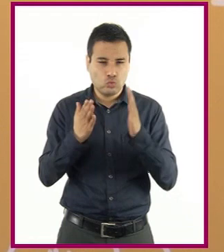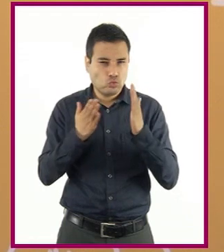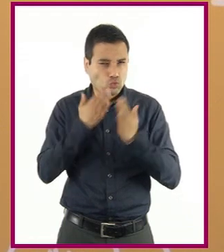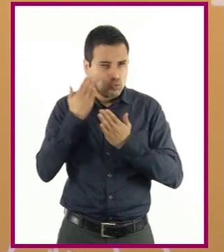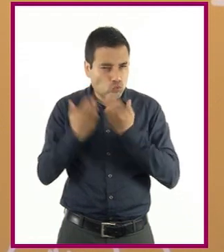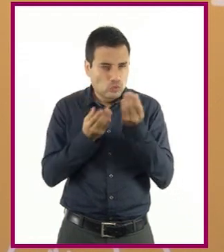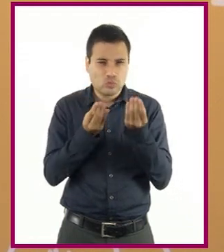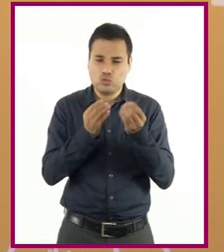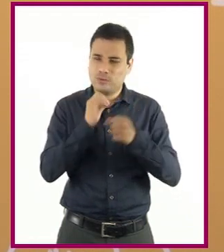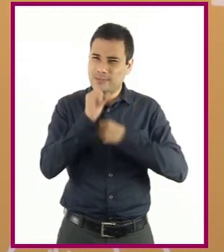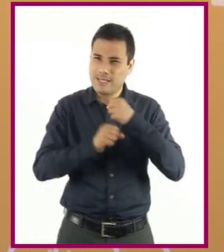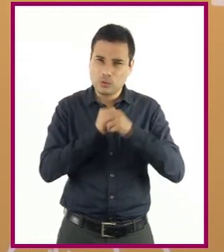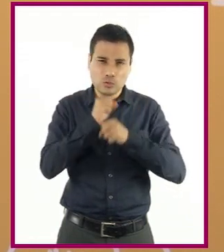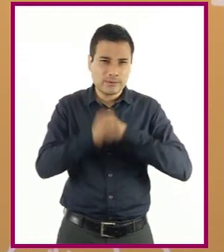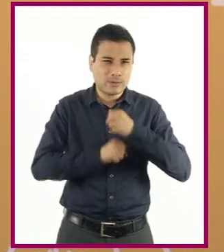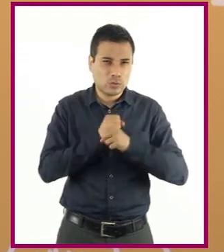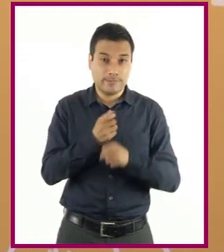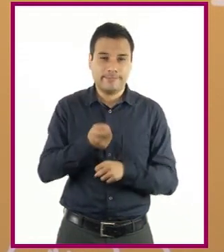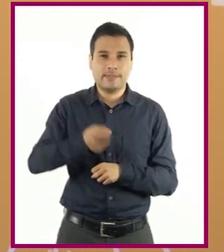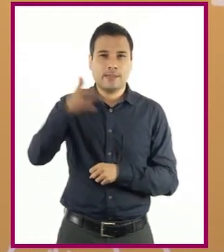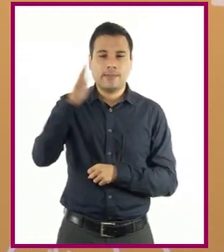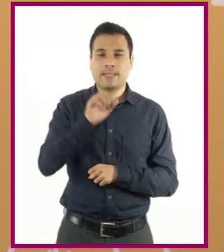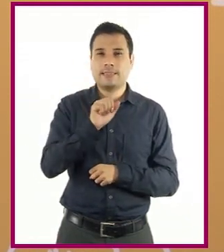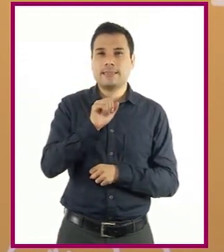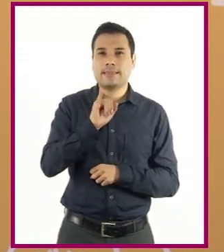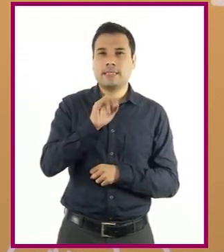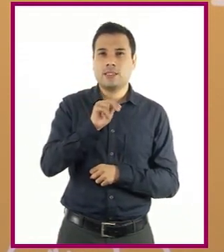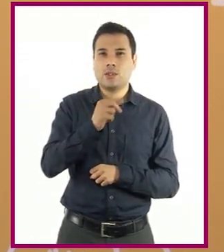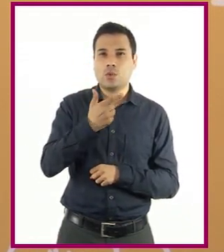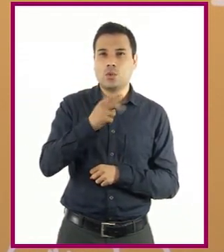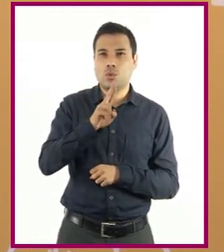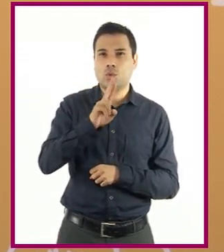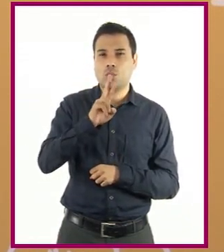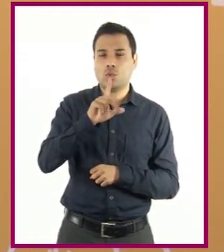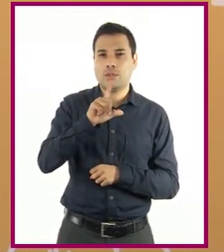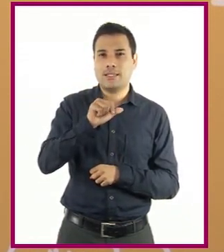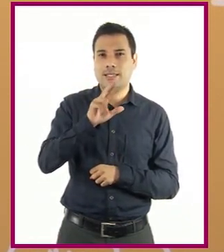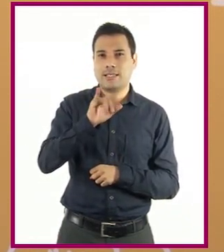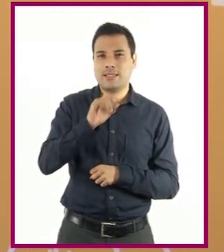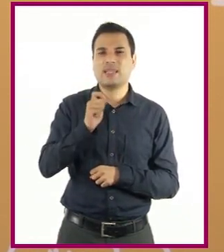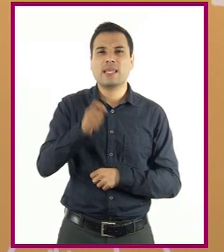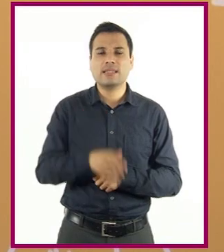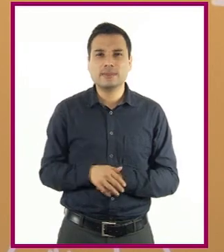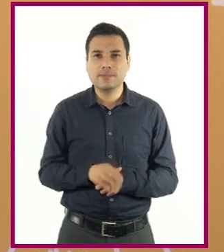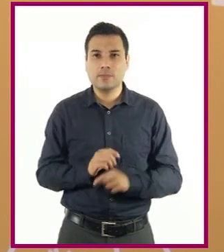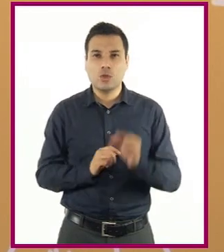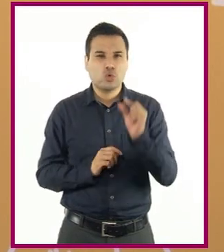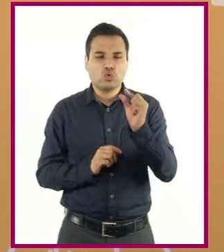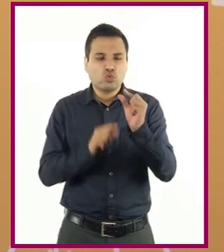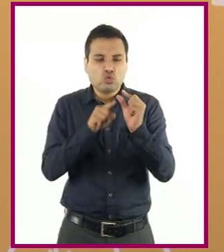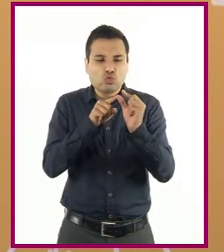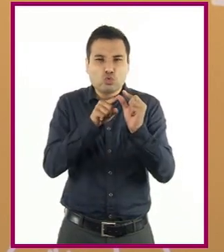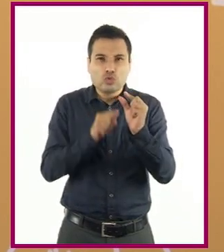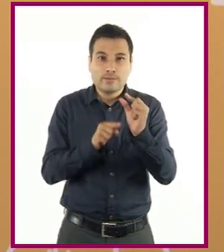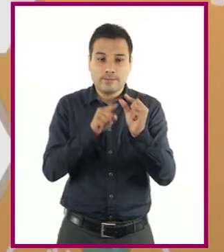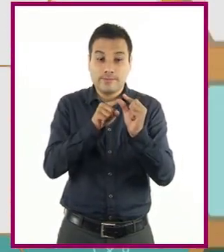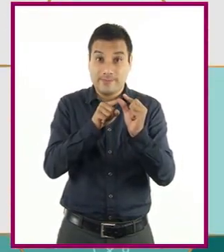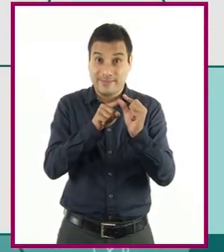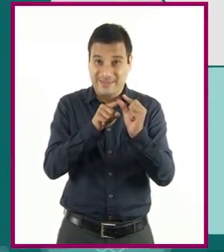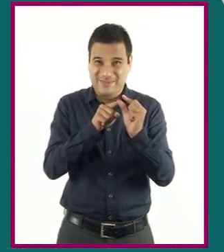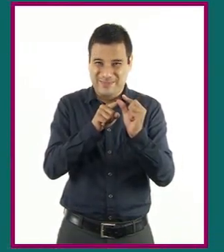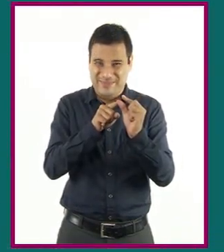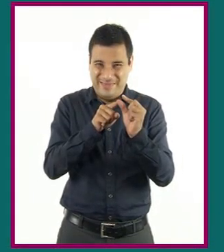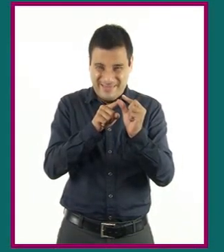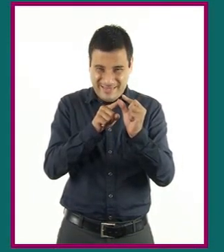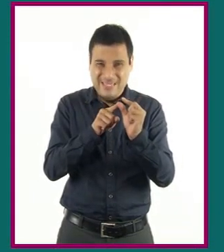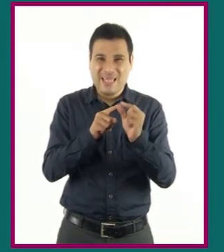Una singularidad es un punto concreto del universo en el que la curvatura del espacio-tiempo se hace infinita.